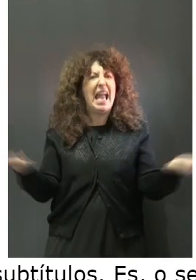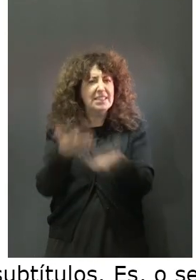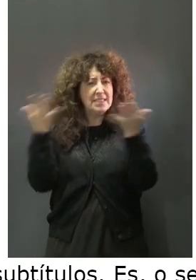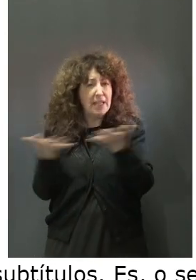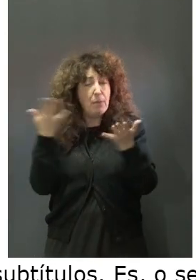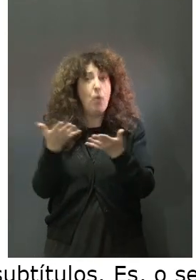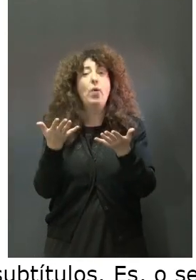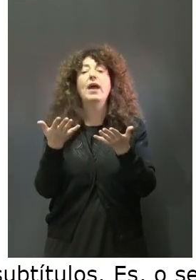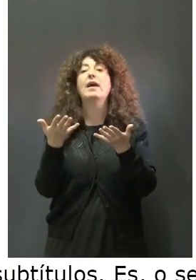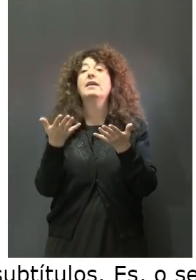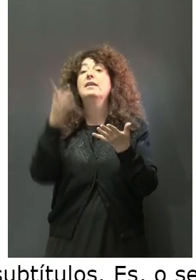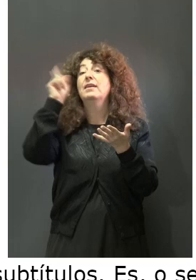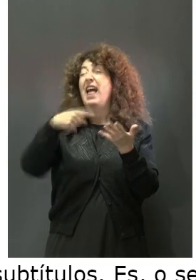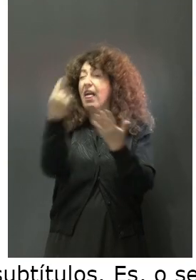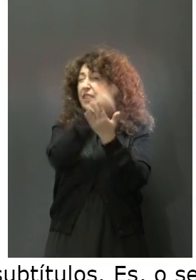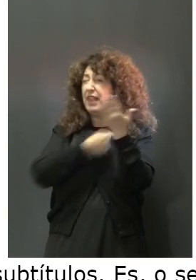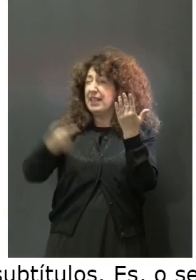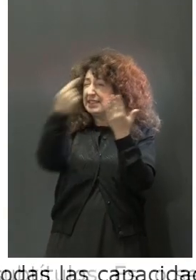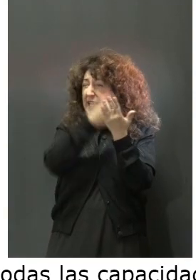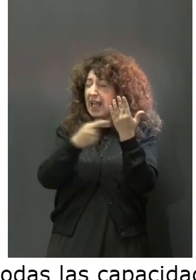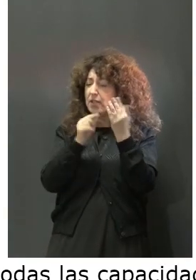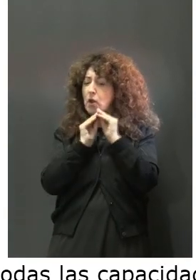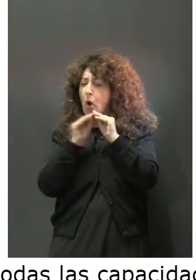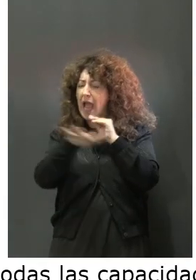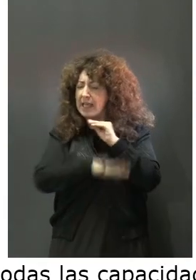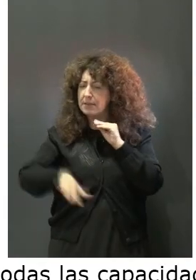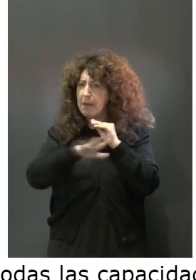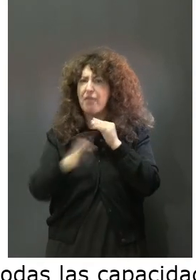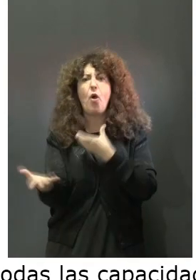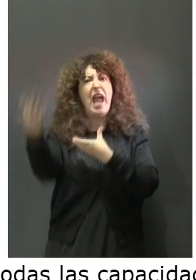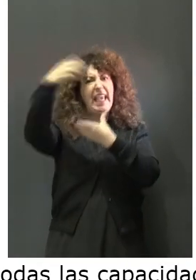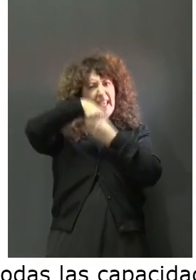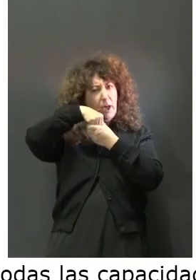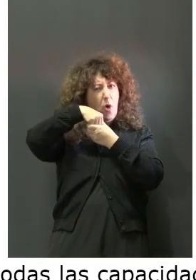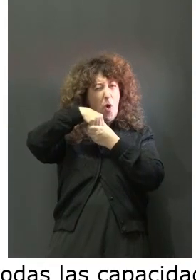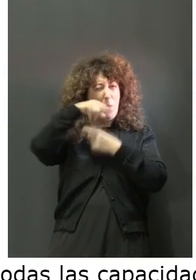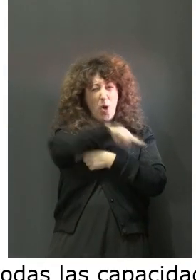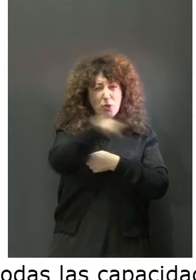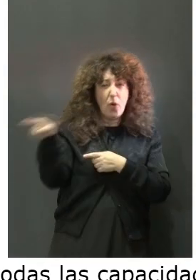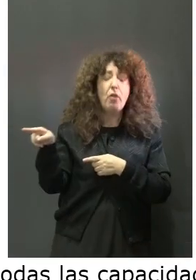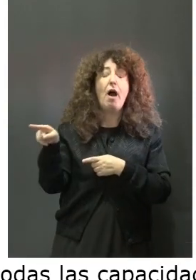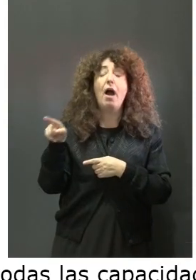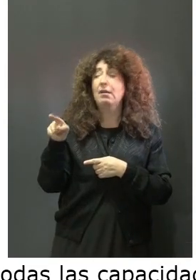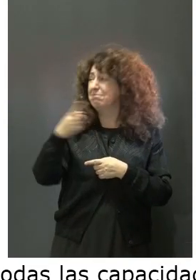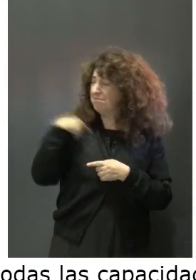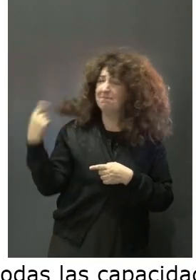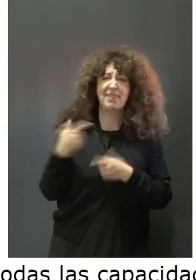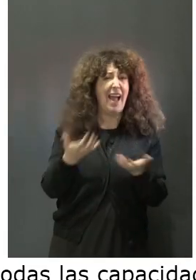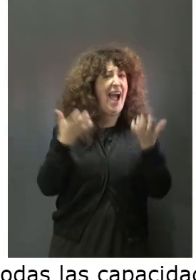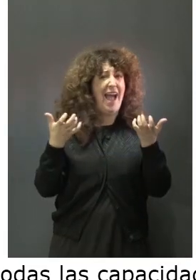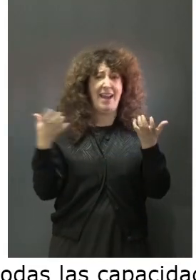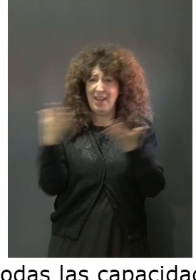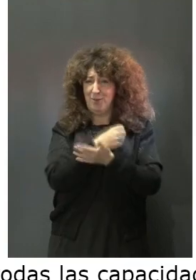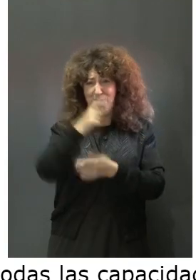el propio diseño de los espacios, pues al final todos salimos ganando porque